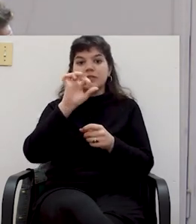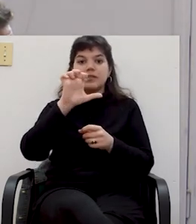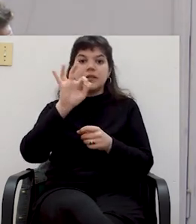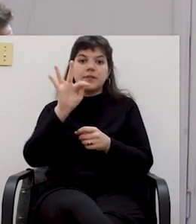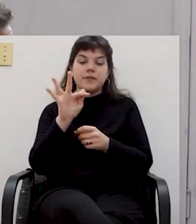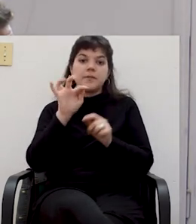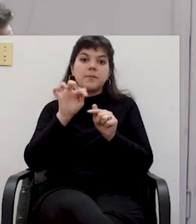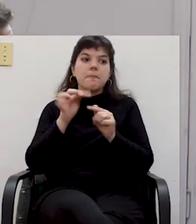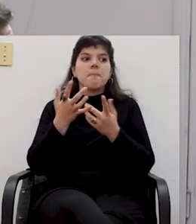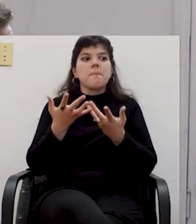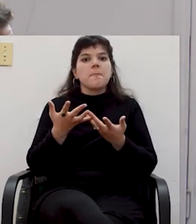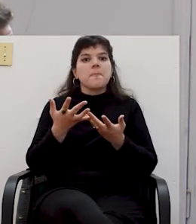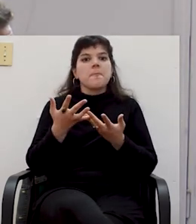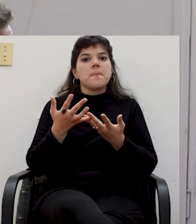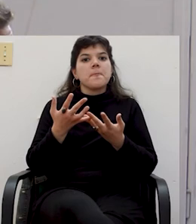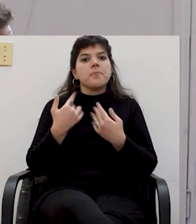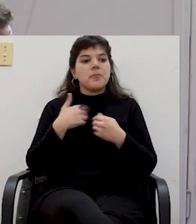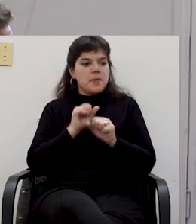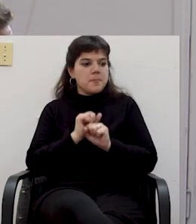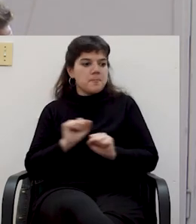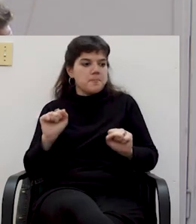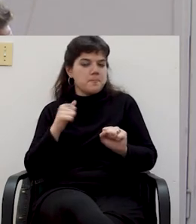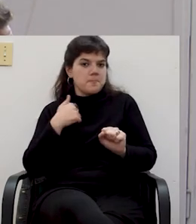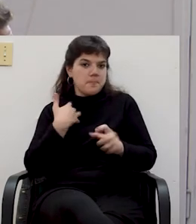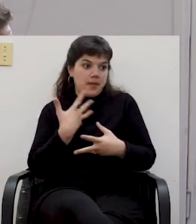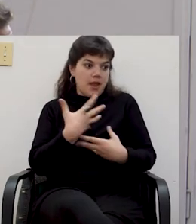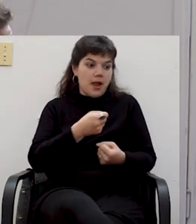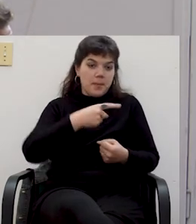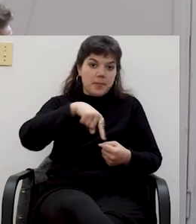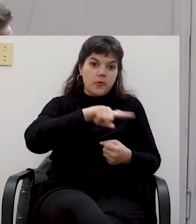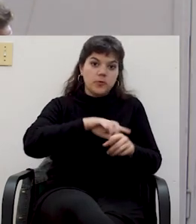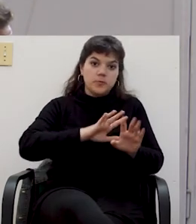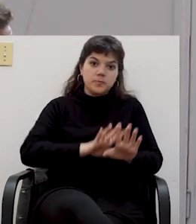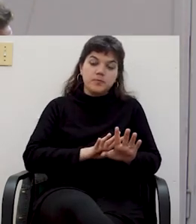¿qué es lo que podemos nosotros contribuir con eso? Bueno, ahora